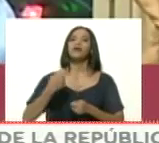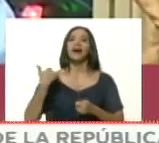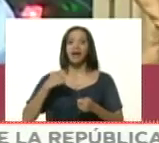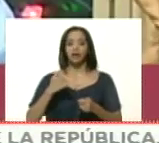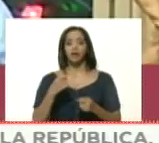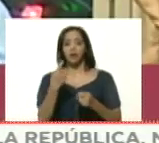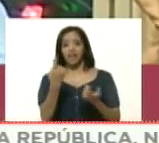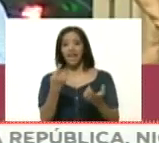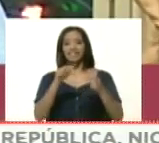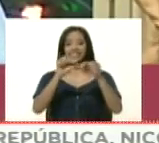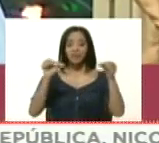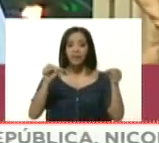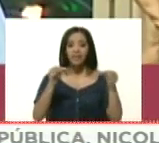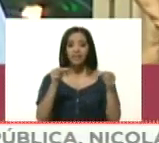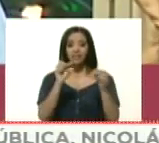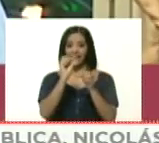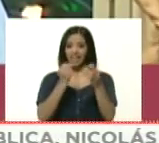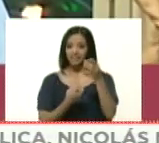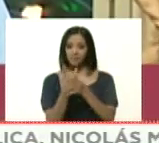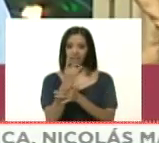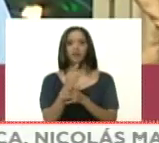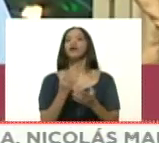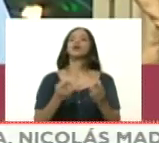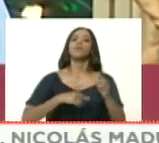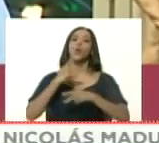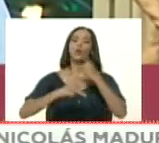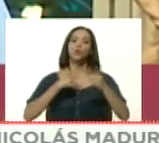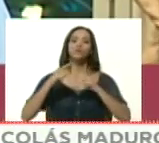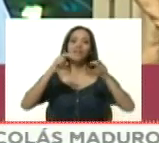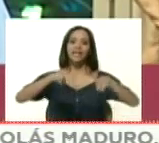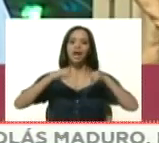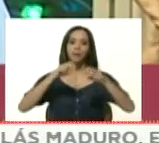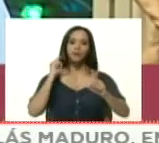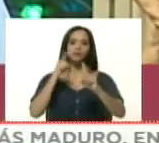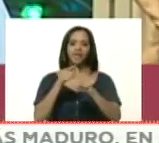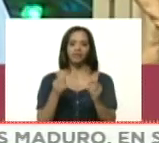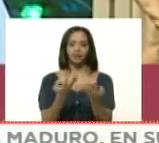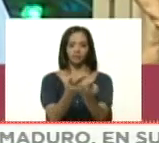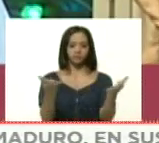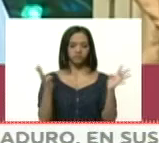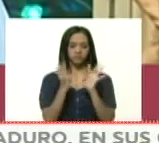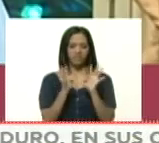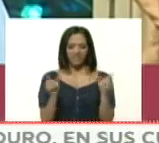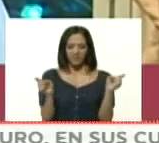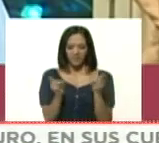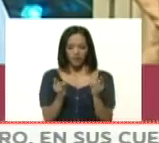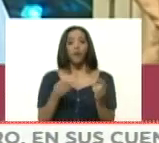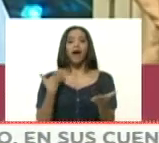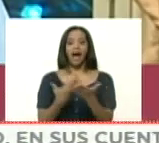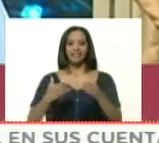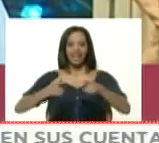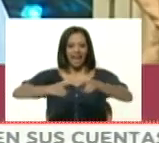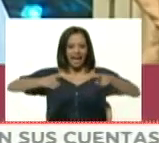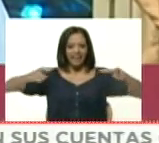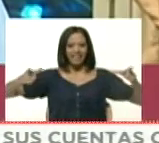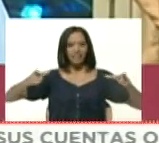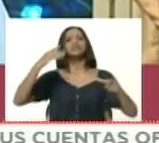rubros. Quienes producen en el campo, desde el pequeño conuco hasta las grandes extensiones, saben de qué estoy